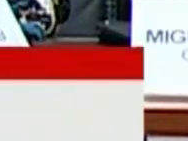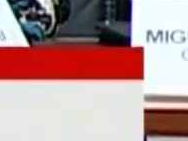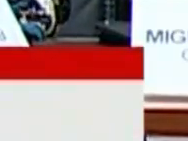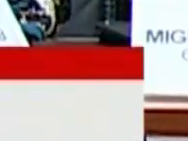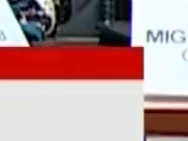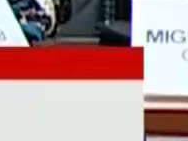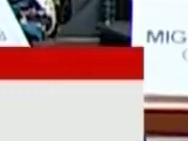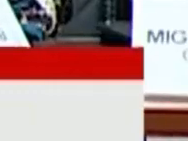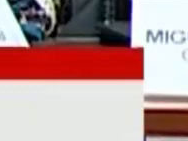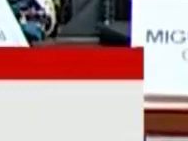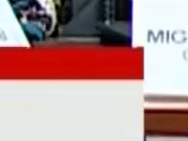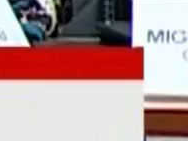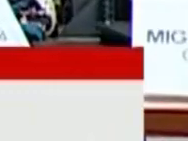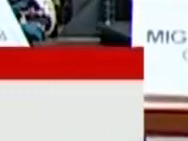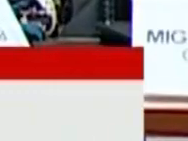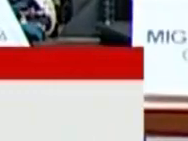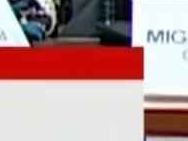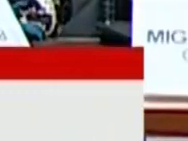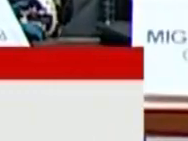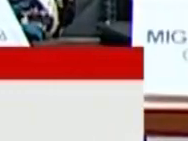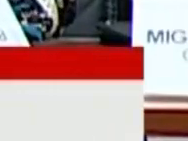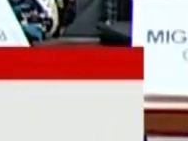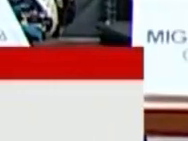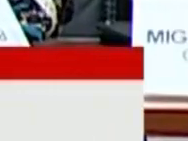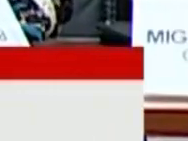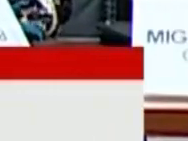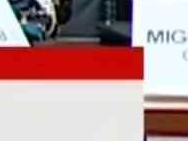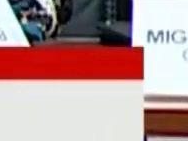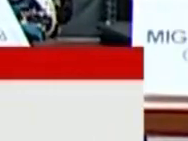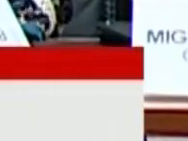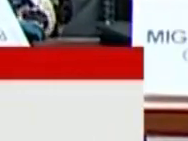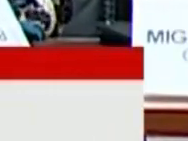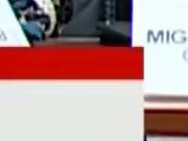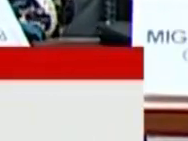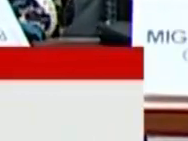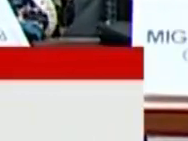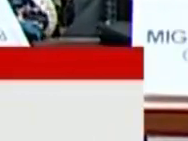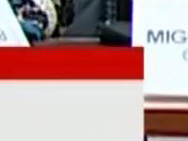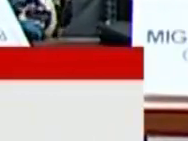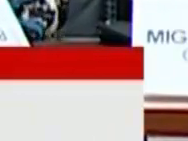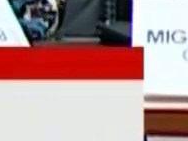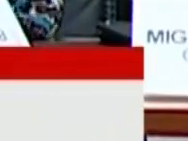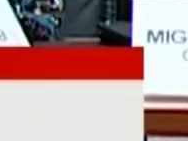cosa es lo que eventualmente reduce de costos el hecho de hacerlo en el penal, que no sea...